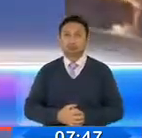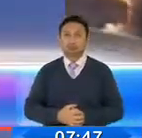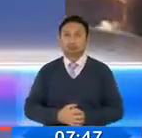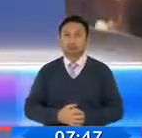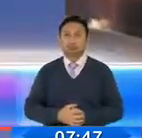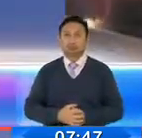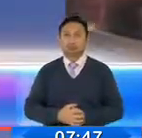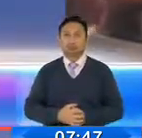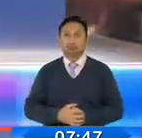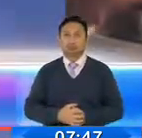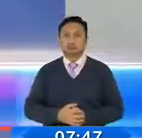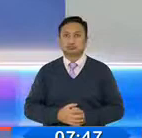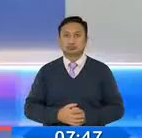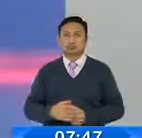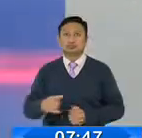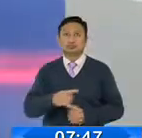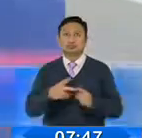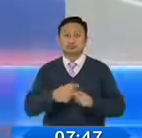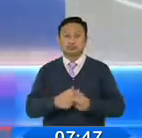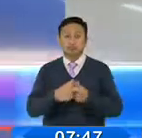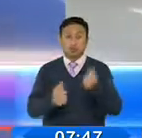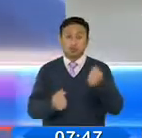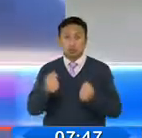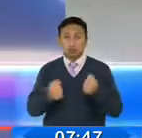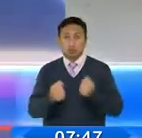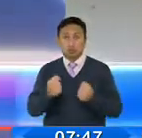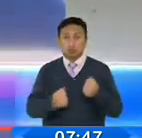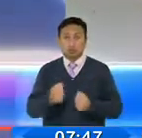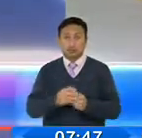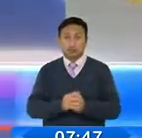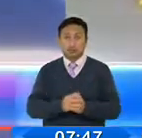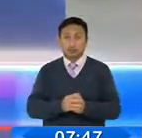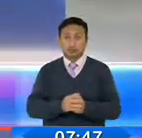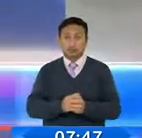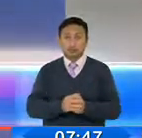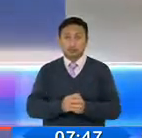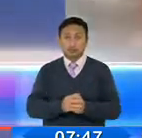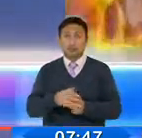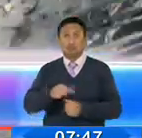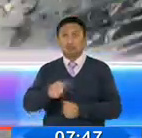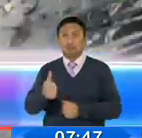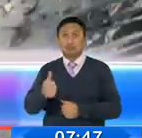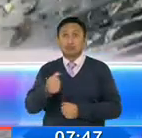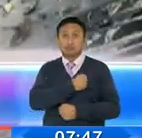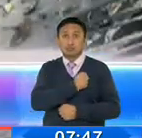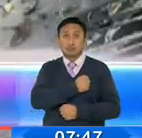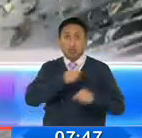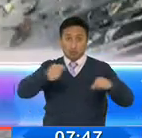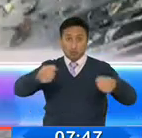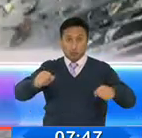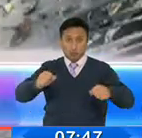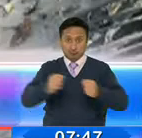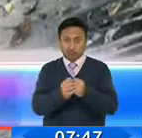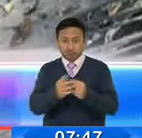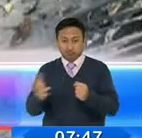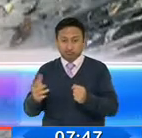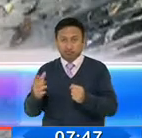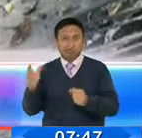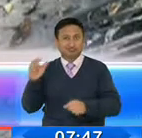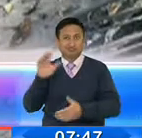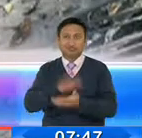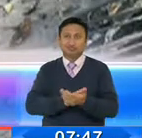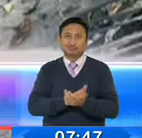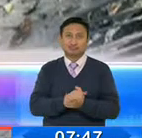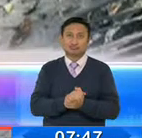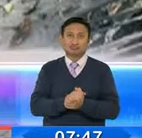El fuego empezó en el auto y se expandió hacia la moto de la Comisión de Tránsito del Ecuador. Pérdida total. Todo